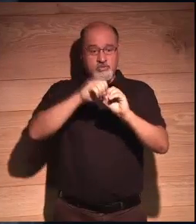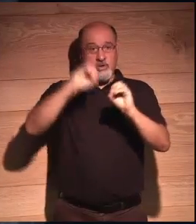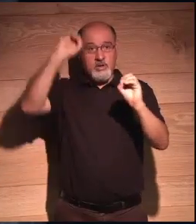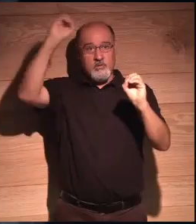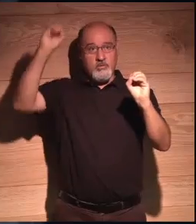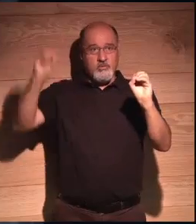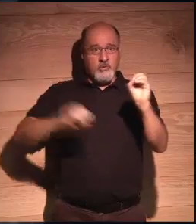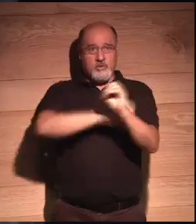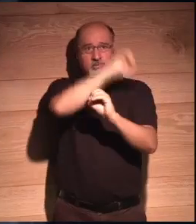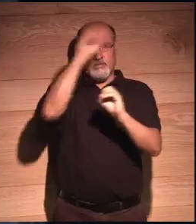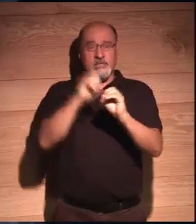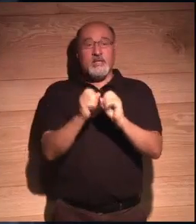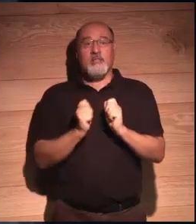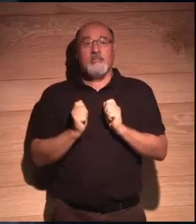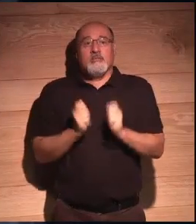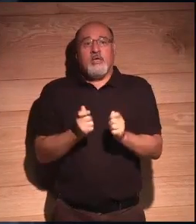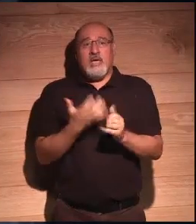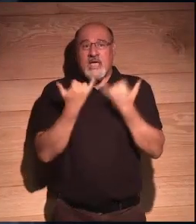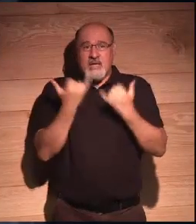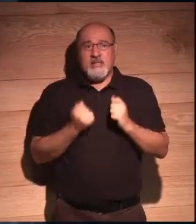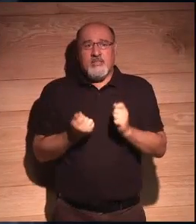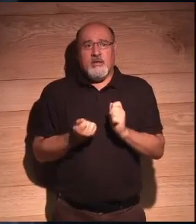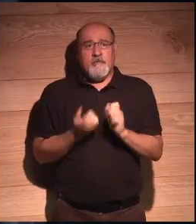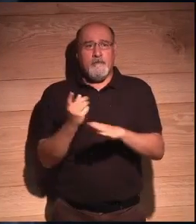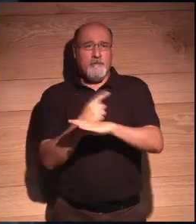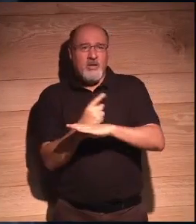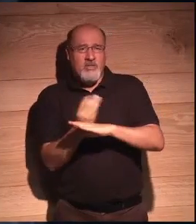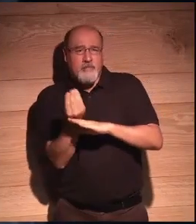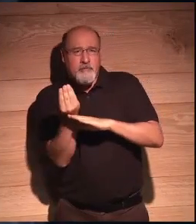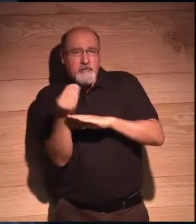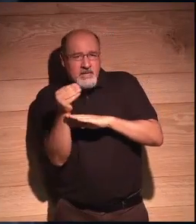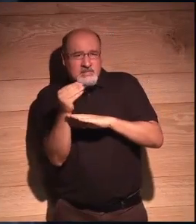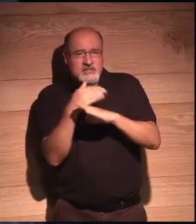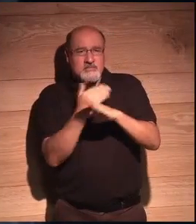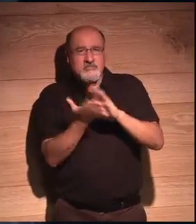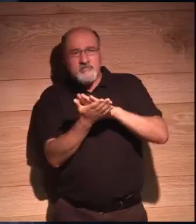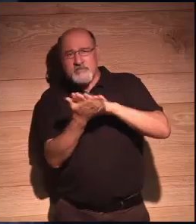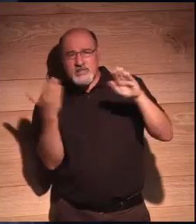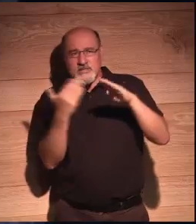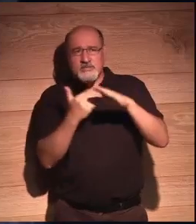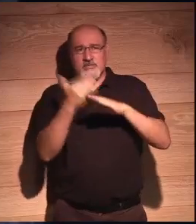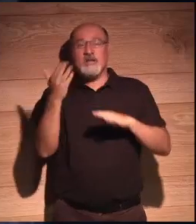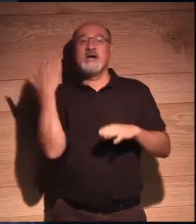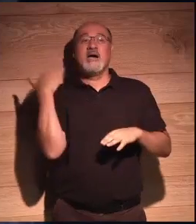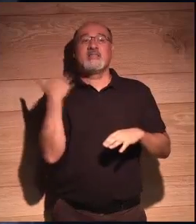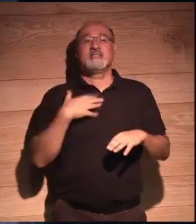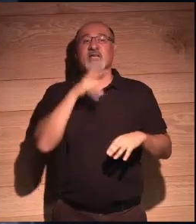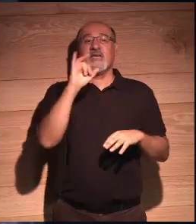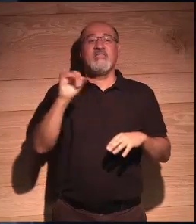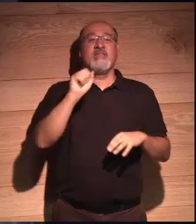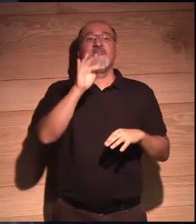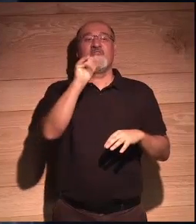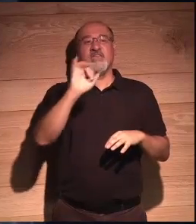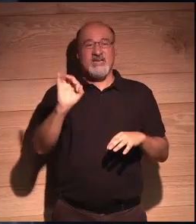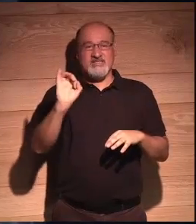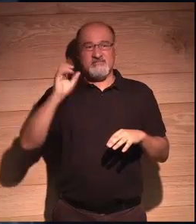metiendo un poquito de energía, incrementas la velocidad y haces lo que decía en Hidden Figures, ¿no? Decías, vamos a cambiar de